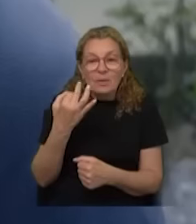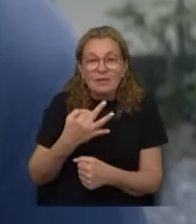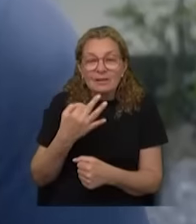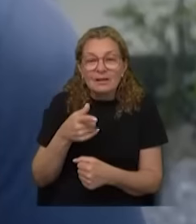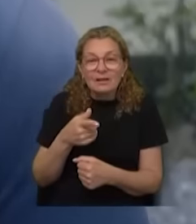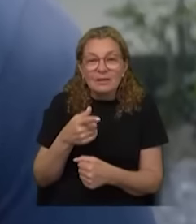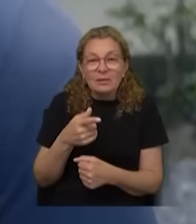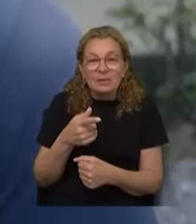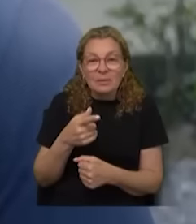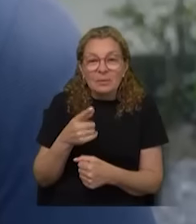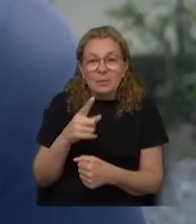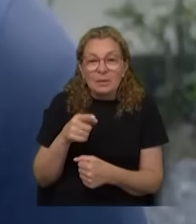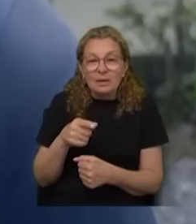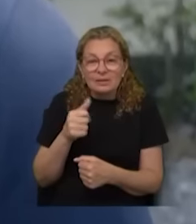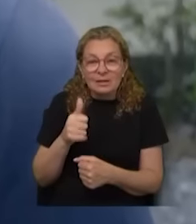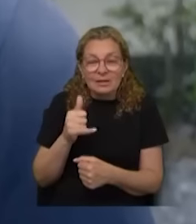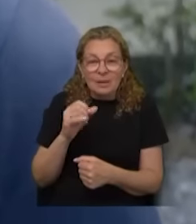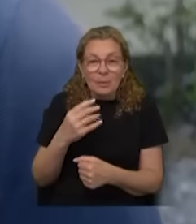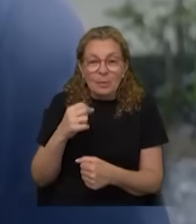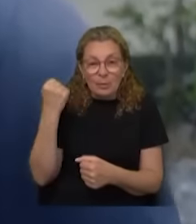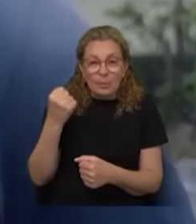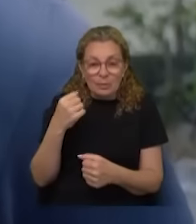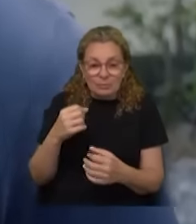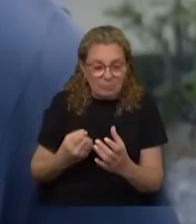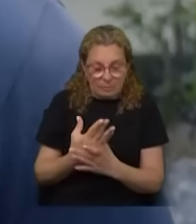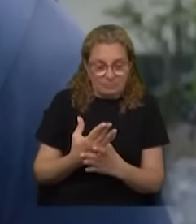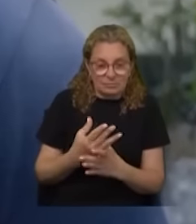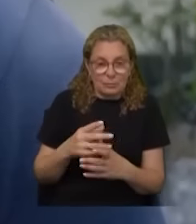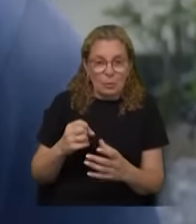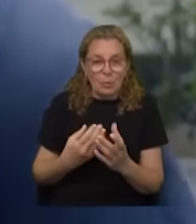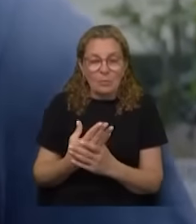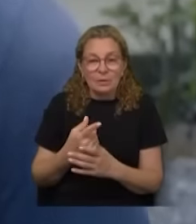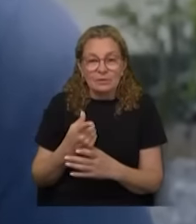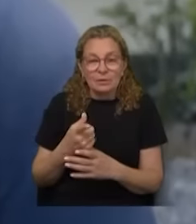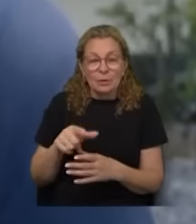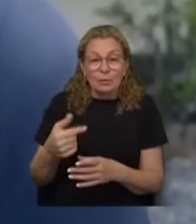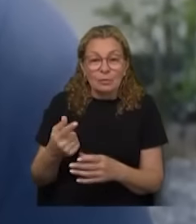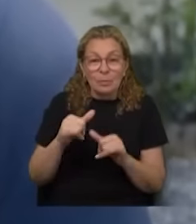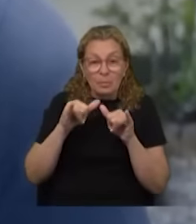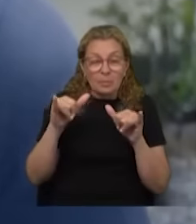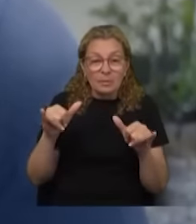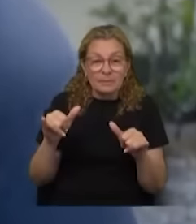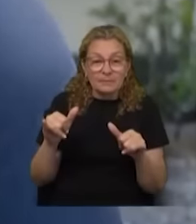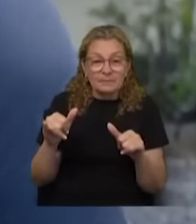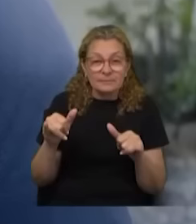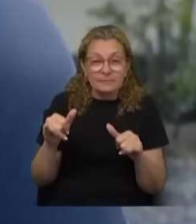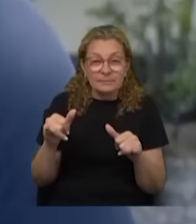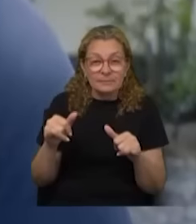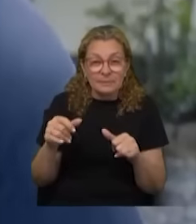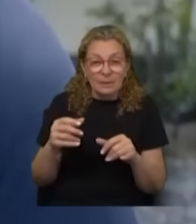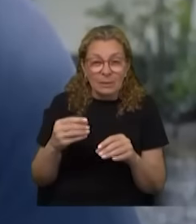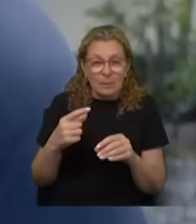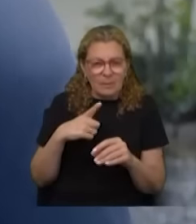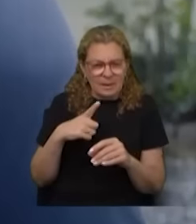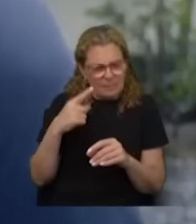Esto fue muy espontáneo porque es así la verdad que fue muy espontáneo incluso este las repercusiones este superaron un poco las